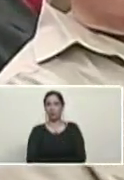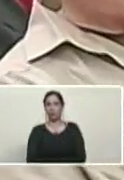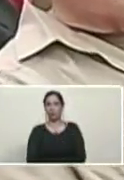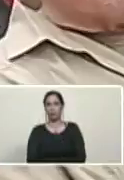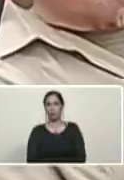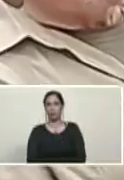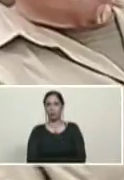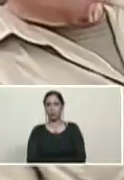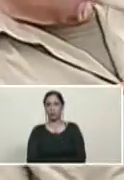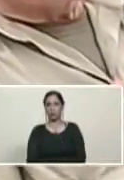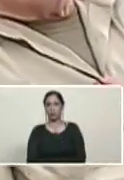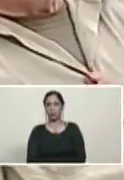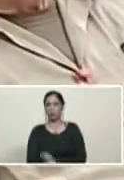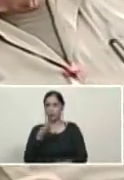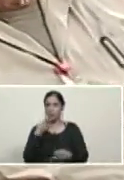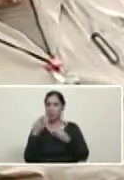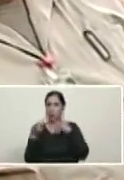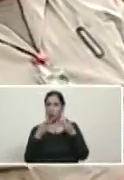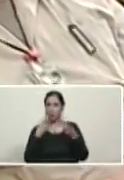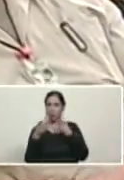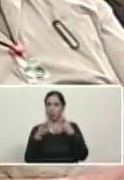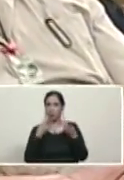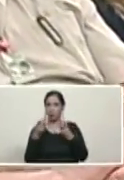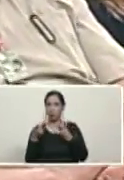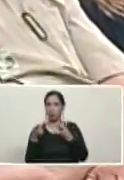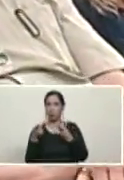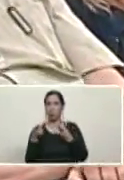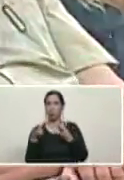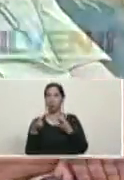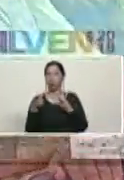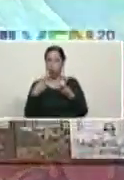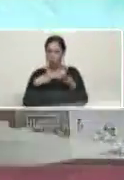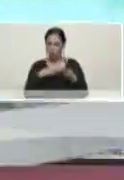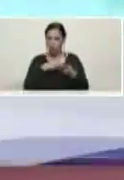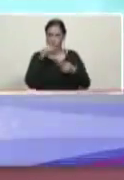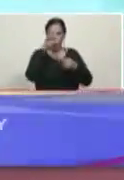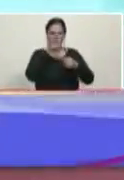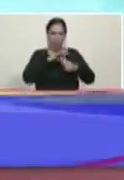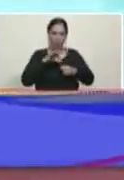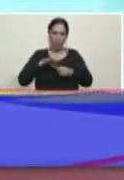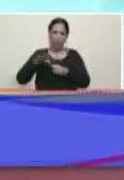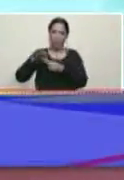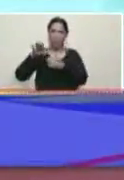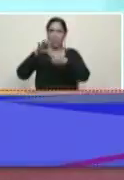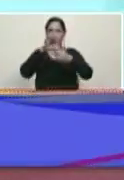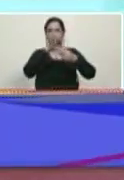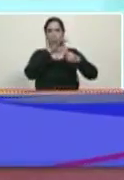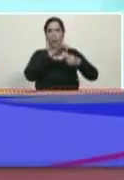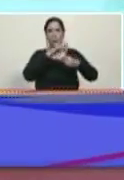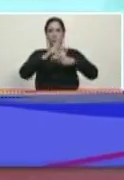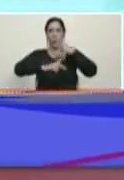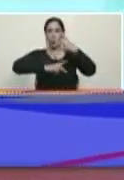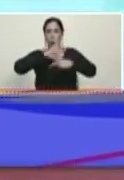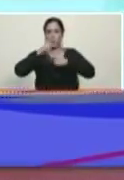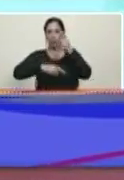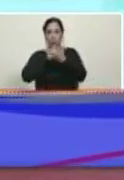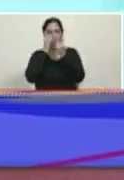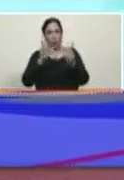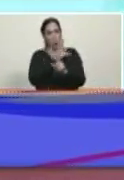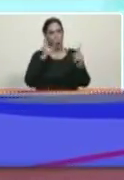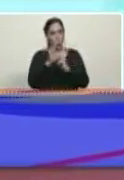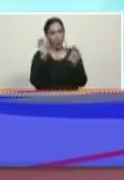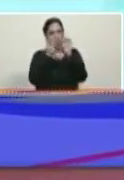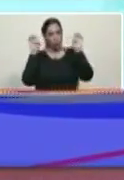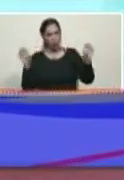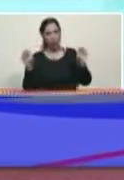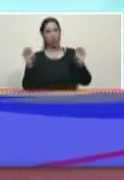es una de las políticas para ir sembrando este proceso de liberación cultural,